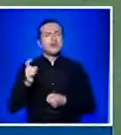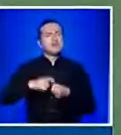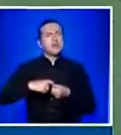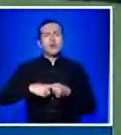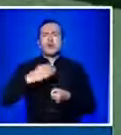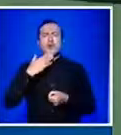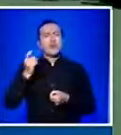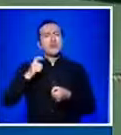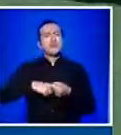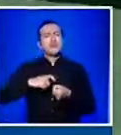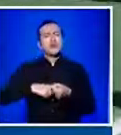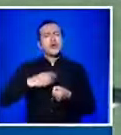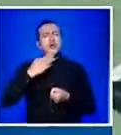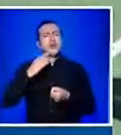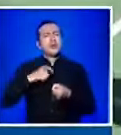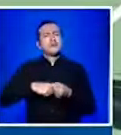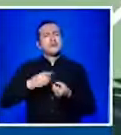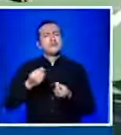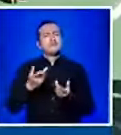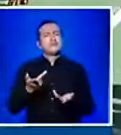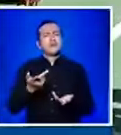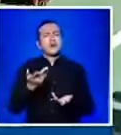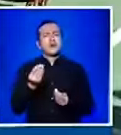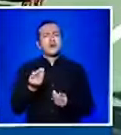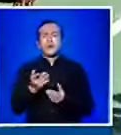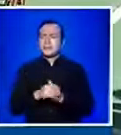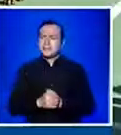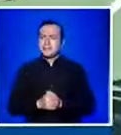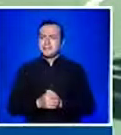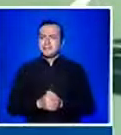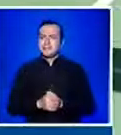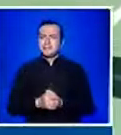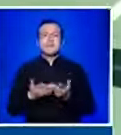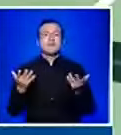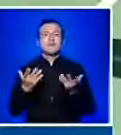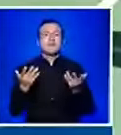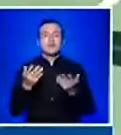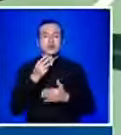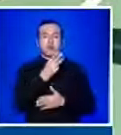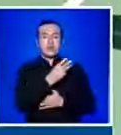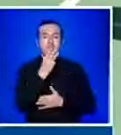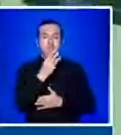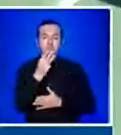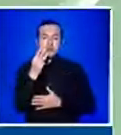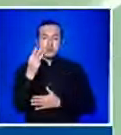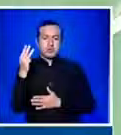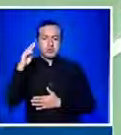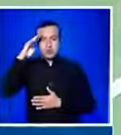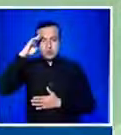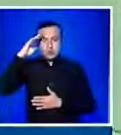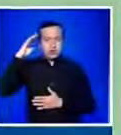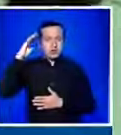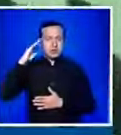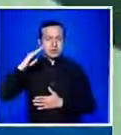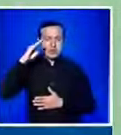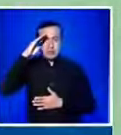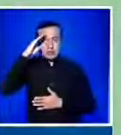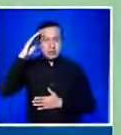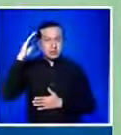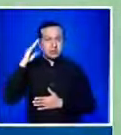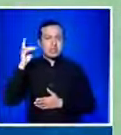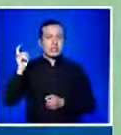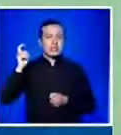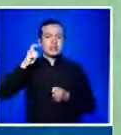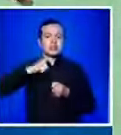sus mascotas? ¿Cómo pueden participar de este curso? Sí, lo vamos a realizar a través de la página web, sí, de la Policía Nacional mismo. Las